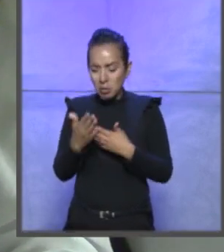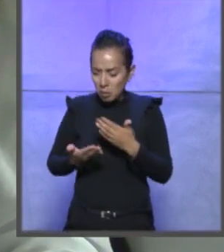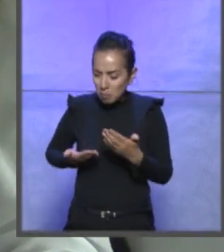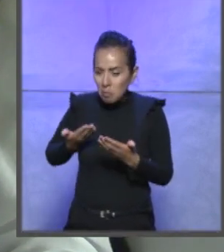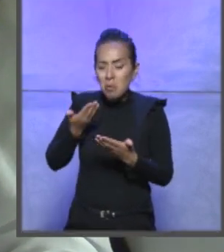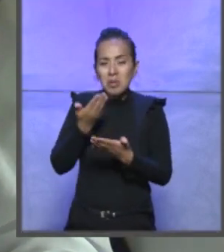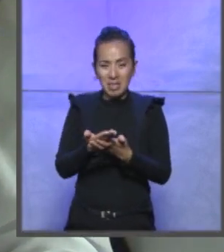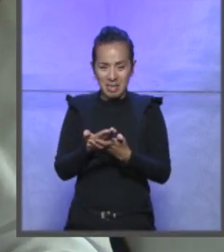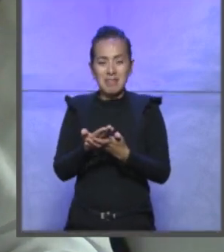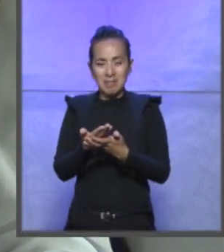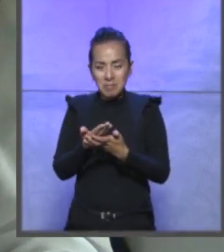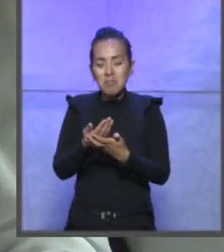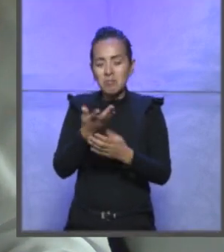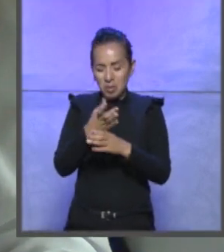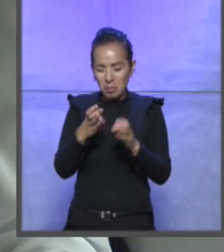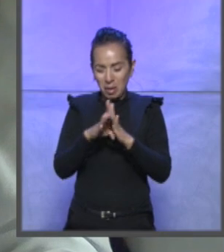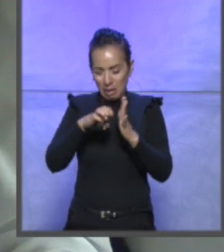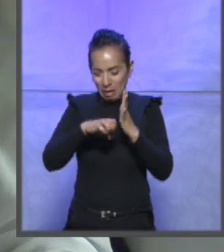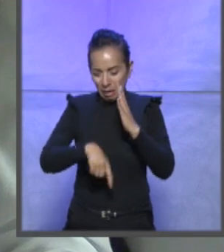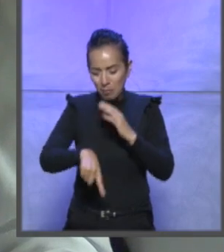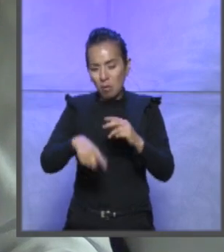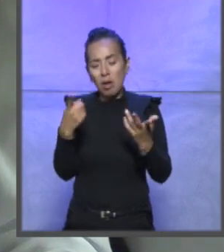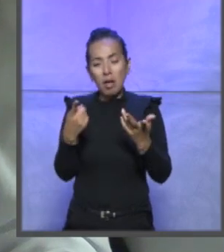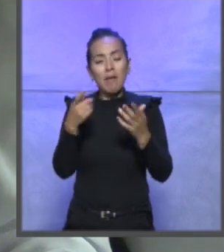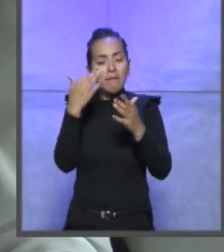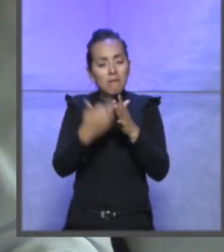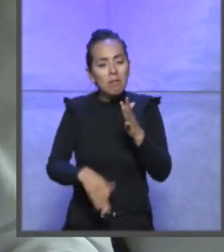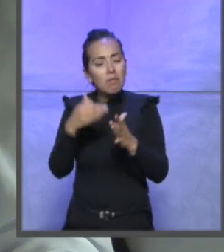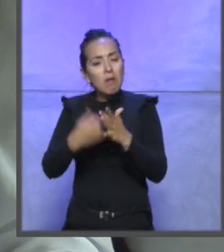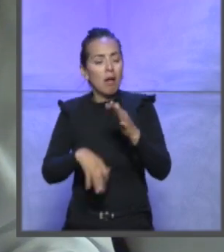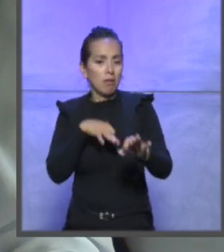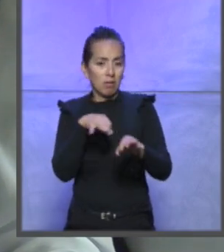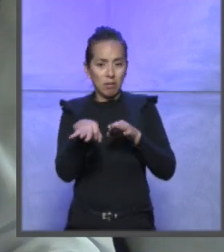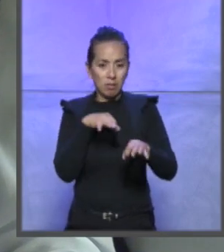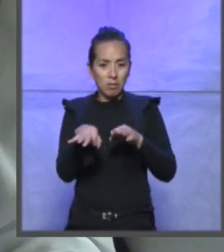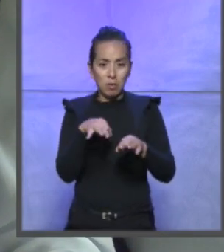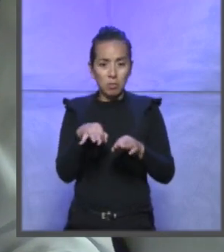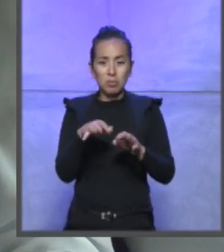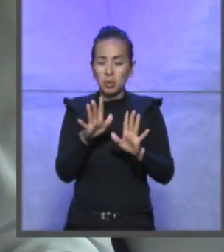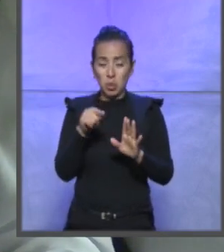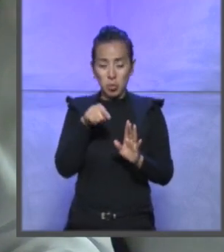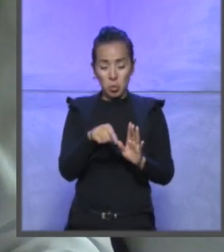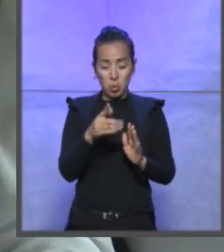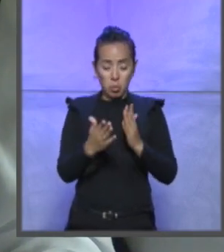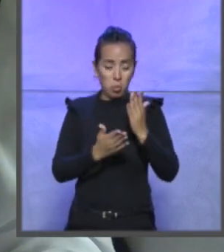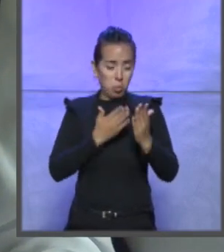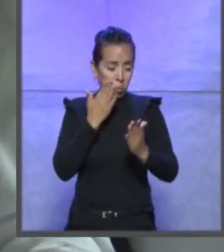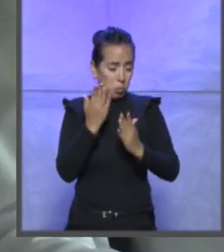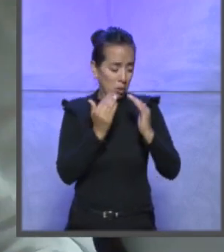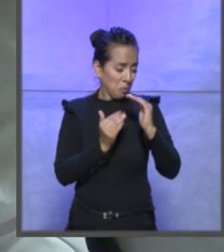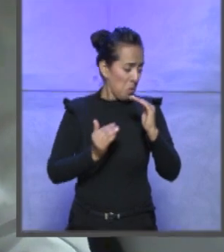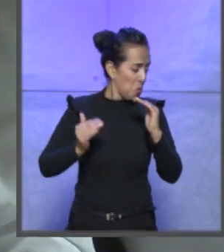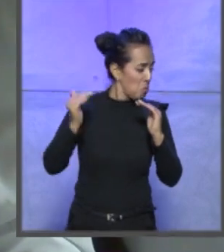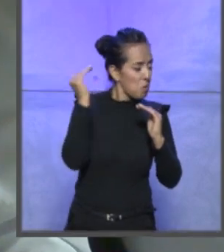problemáticas tales como lo son el desempleo. Muchas veces aquí en México es muy resaltado el desempleo. Aunque tú tengas tantos estudios, muchas